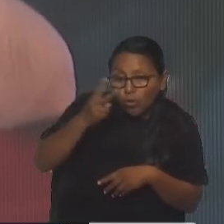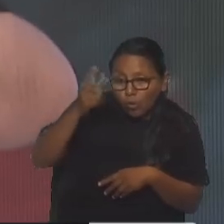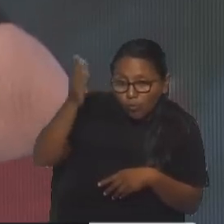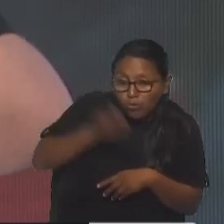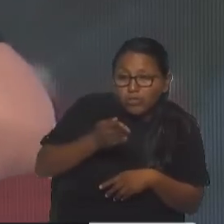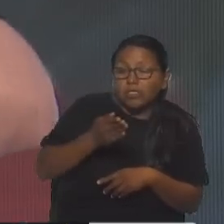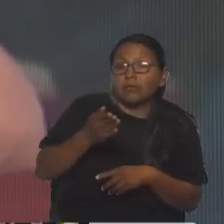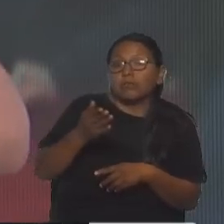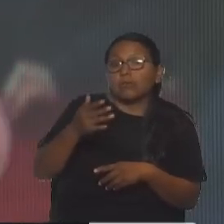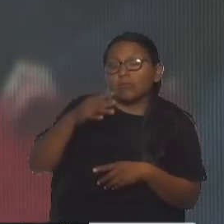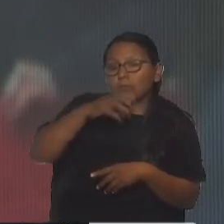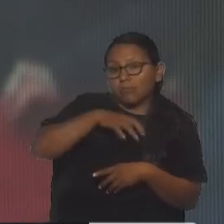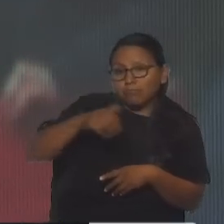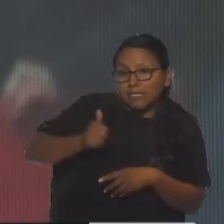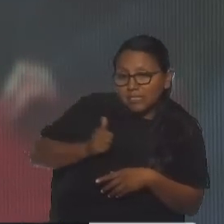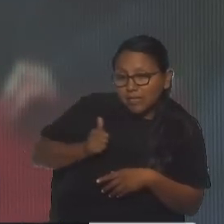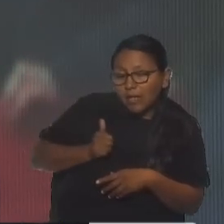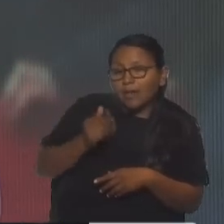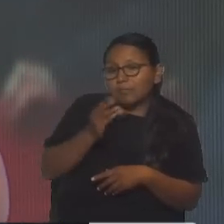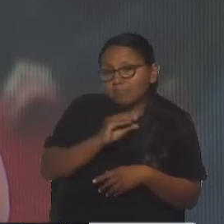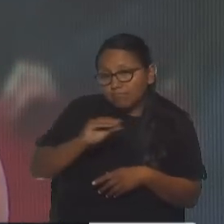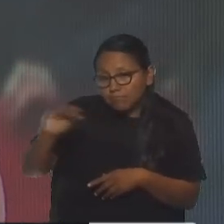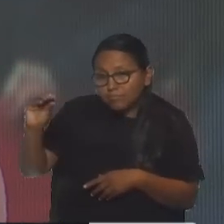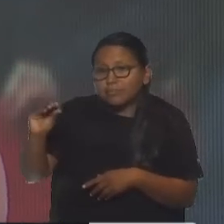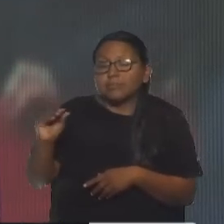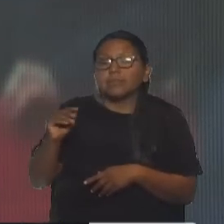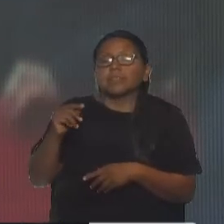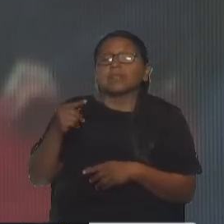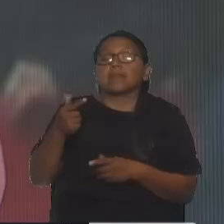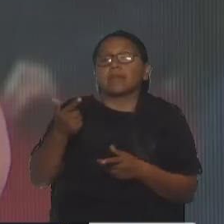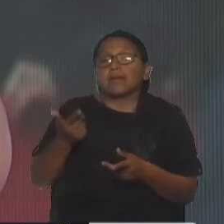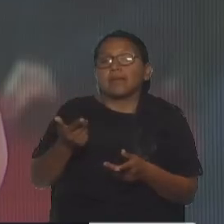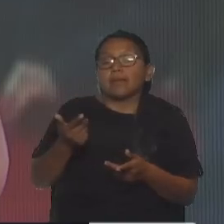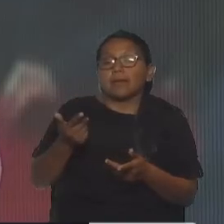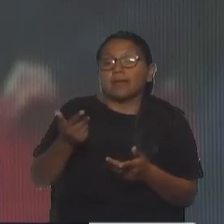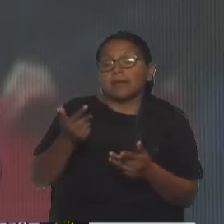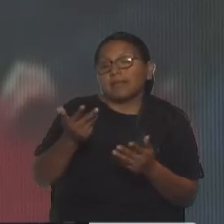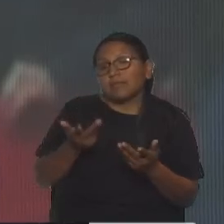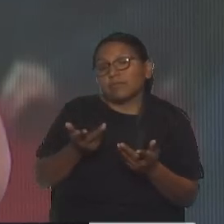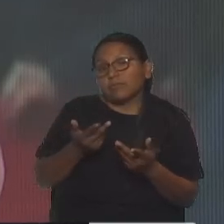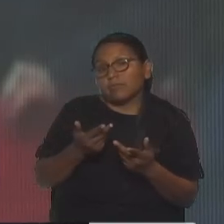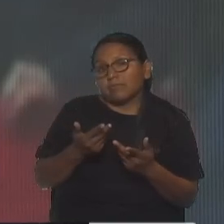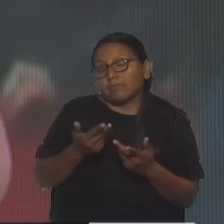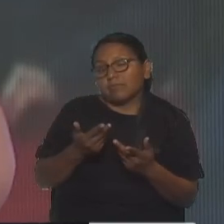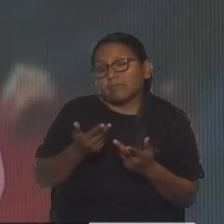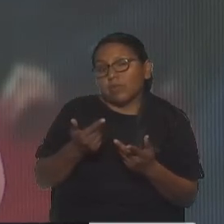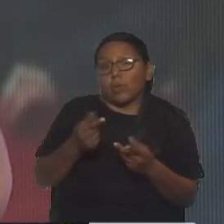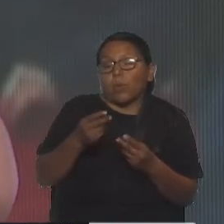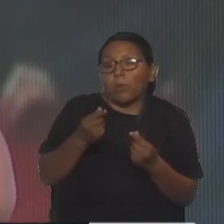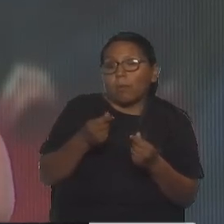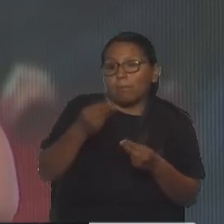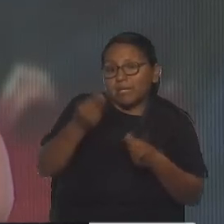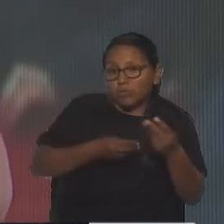coste militar, para los presupuestos militares, hace que también bajen los costos, o sea, los presupuestos